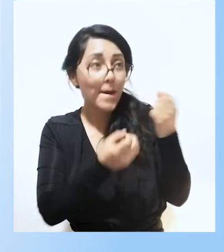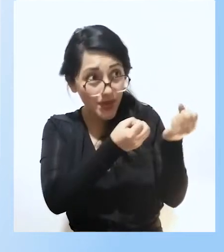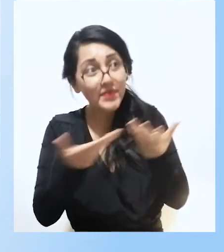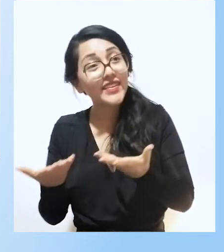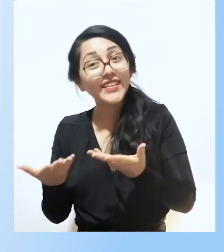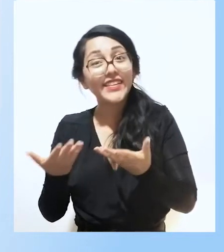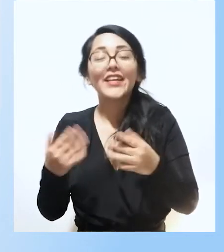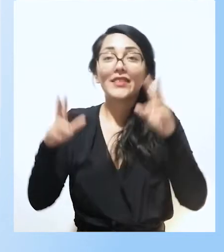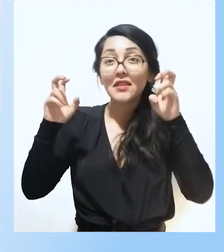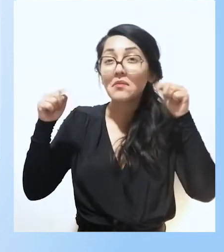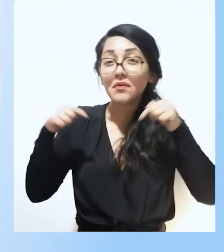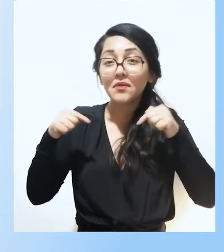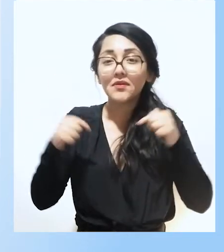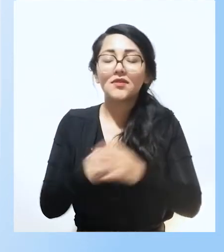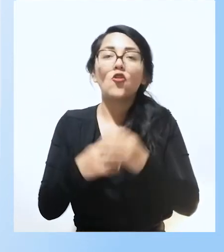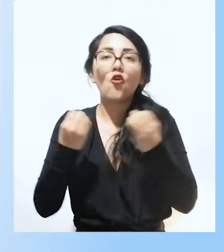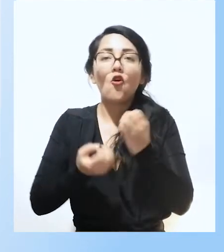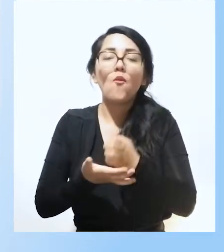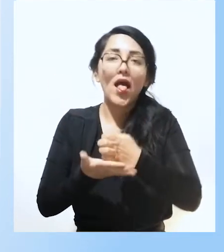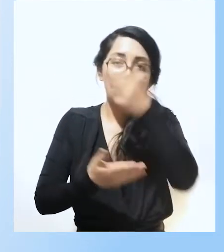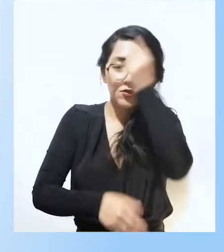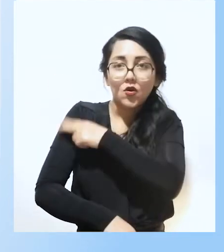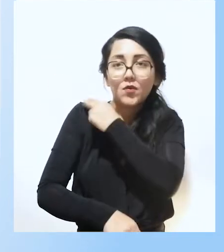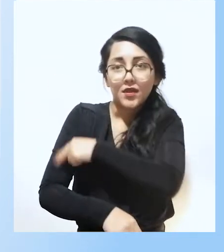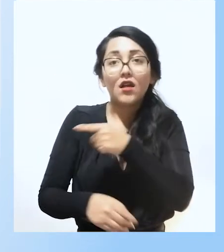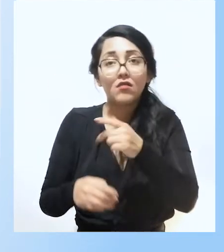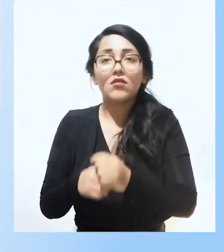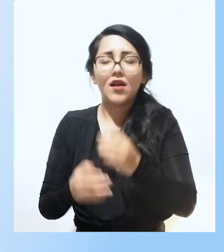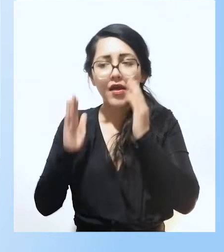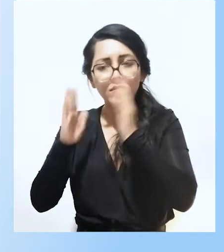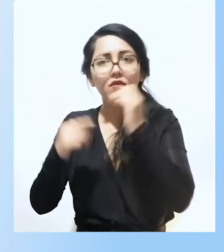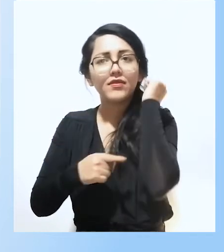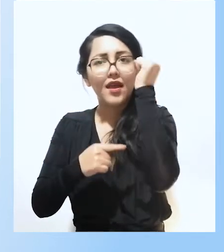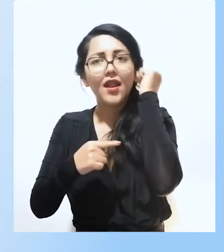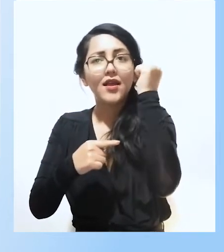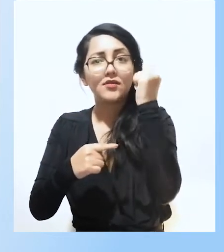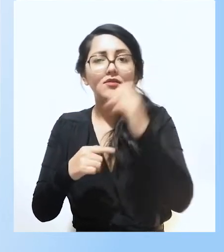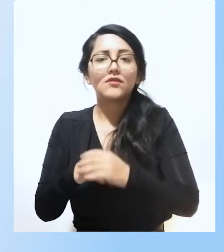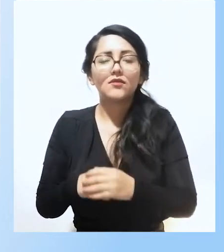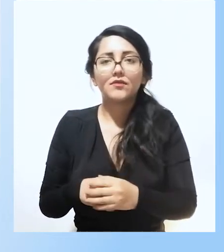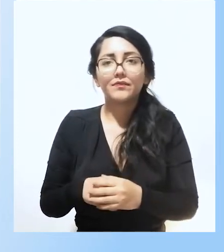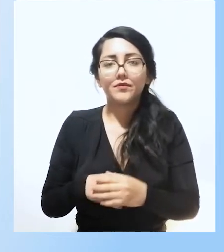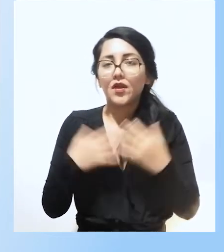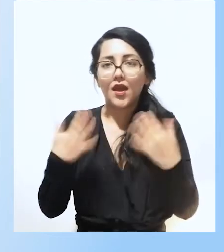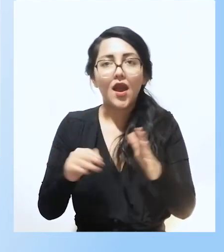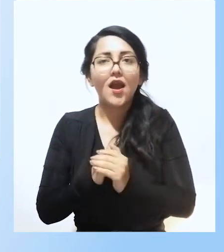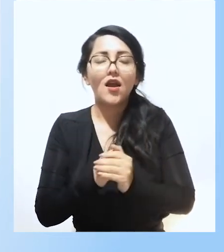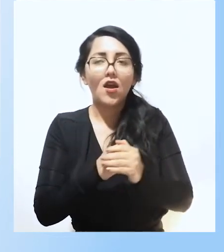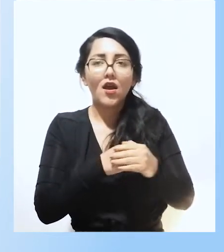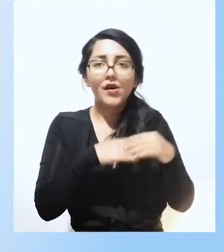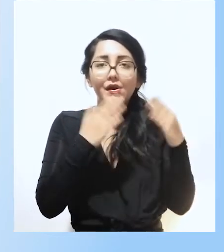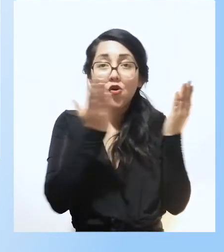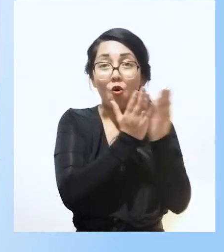de Olga se titula La pedagogía hospitalaria como garantía de derechos cuando la escuela trasciende el aula. No se puede negar que en las